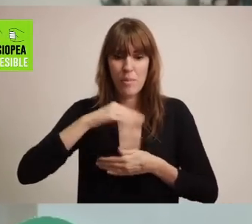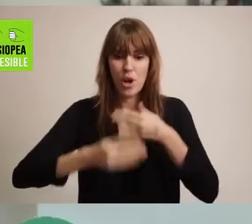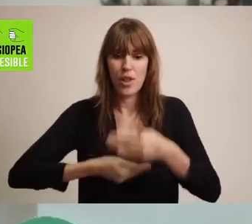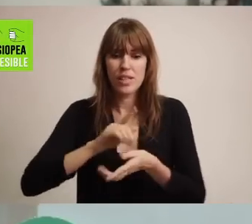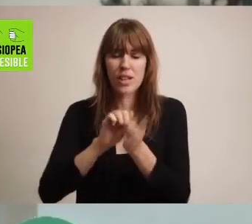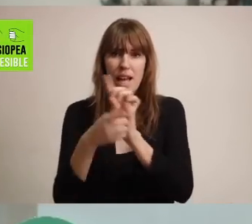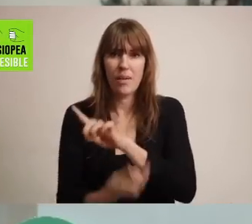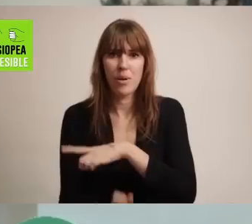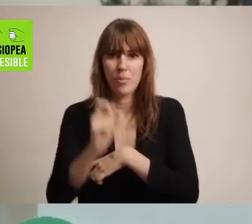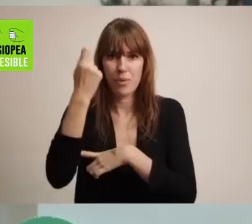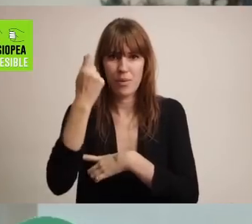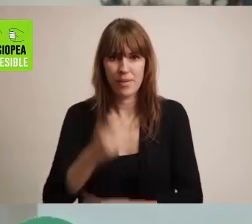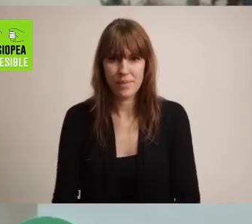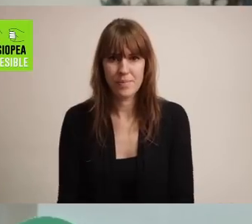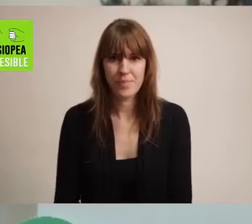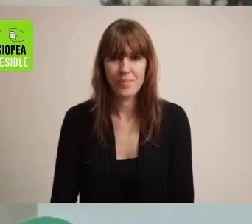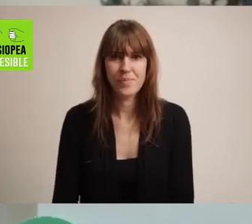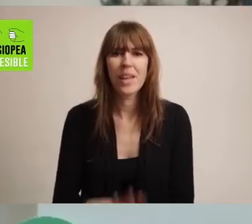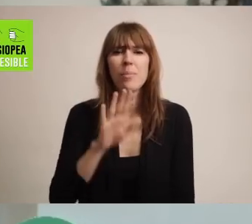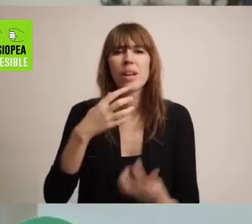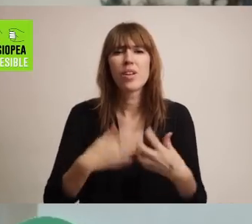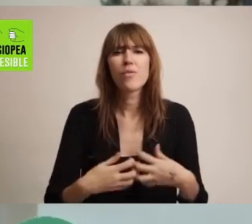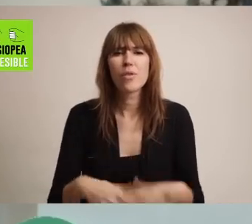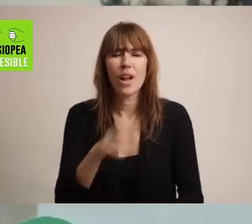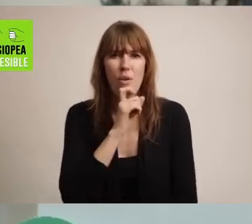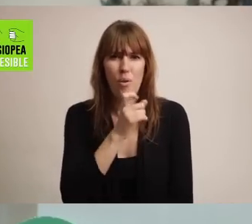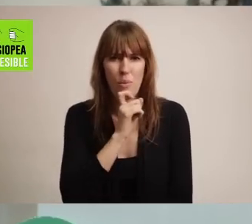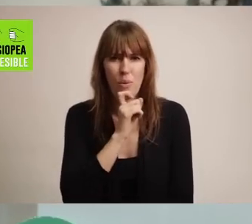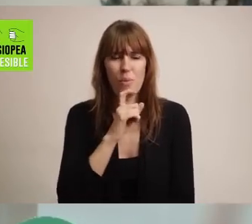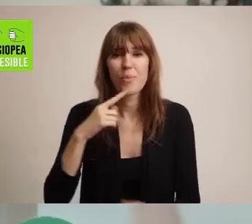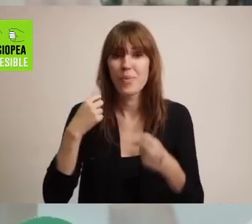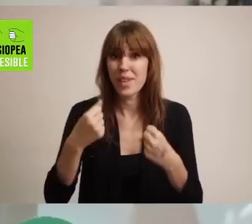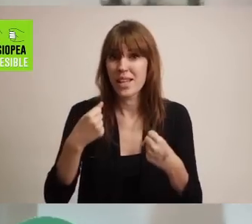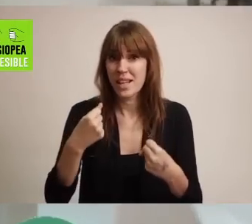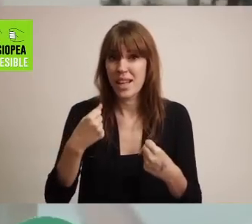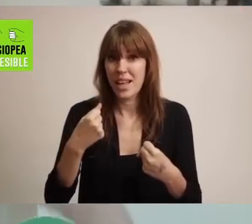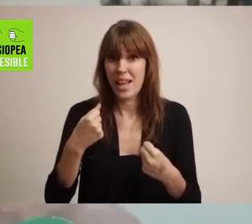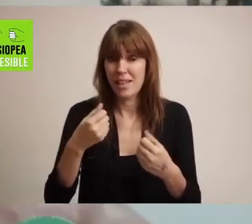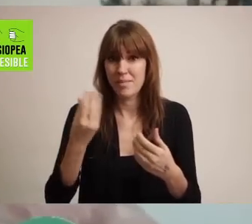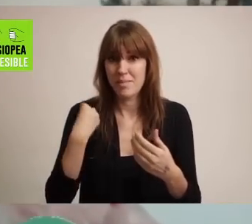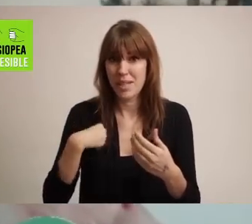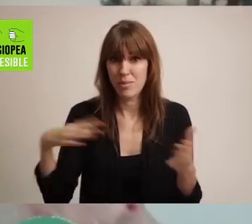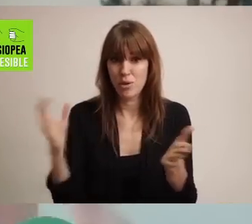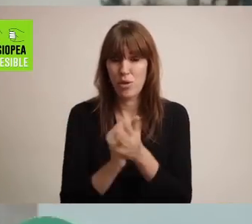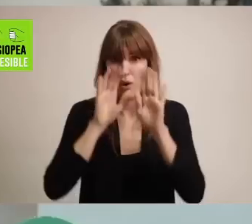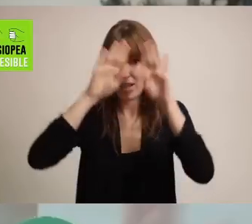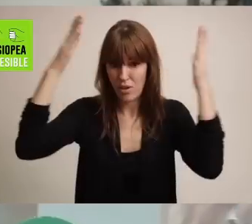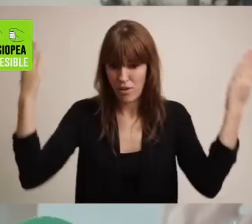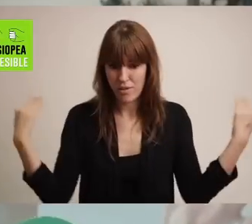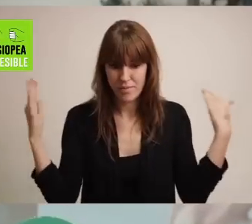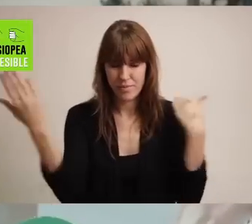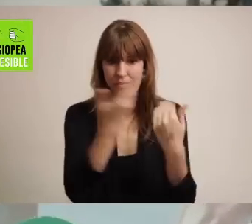de sanación. Pero ¿cómo funciona esto? A ver, la energía, que es cierto que está en nuestro entorno,